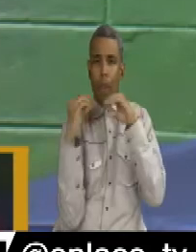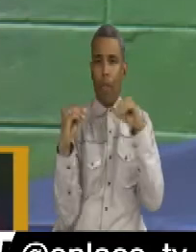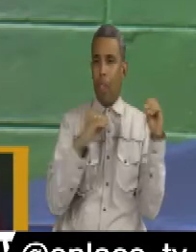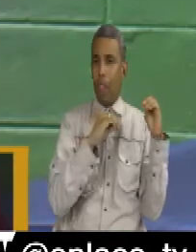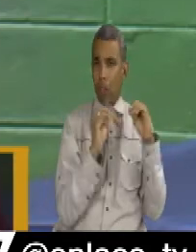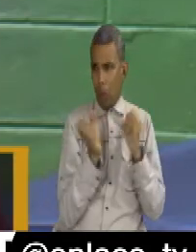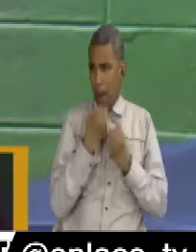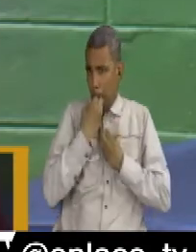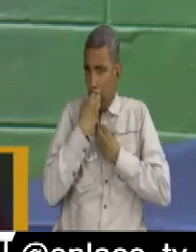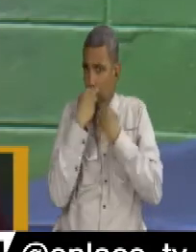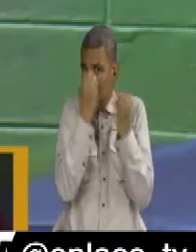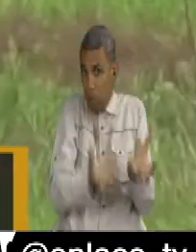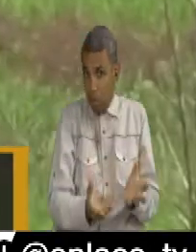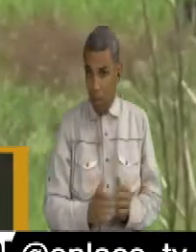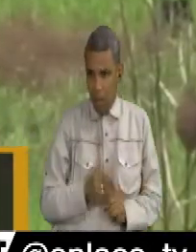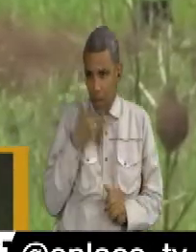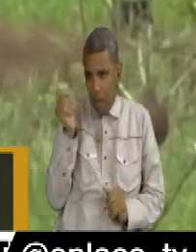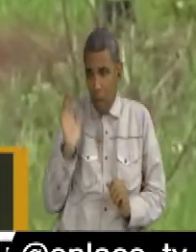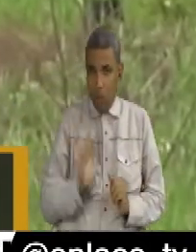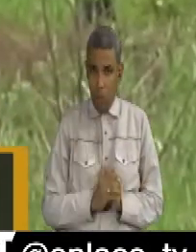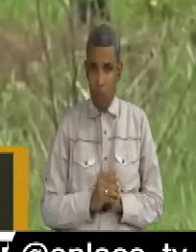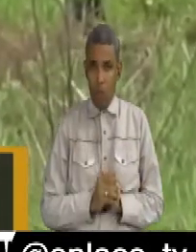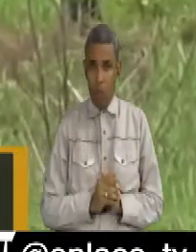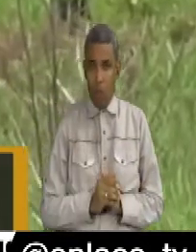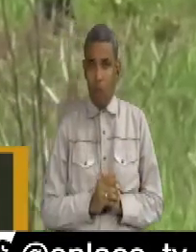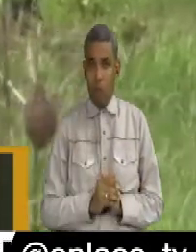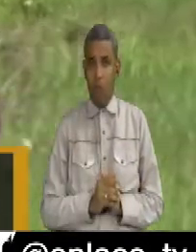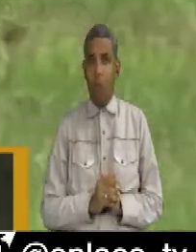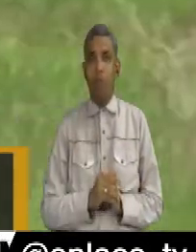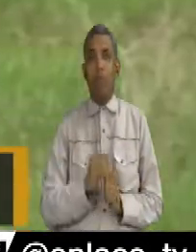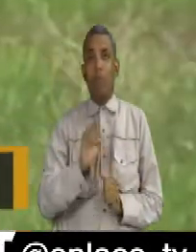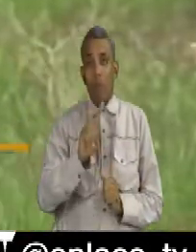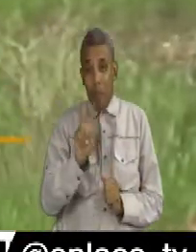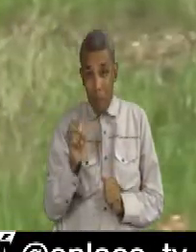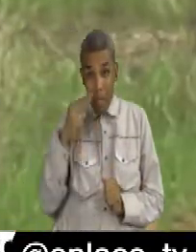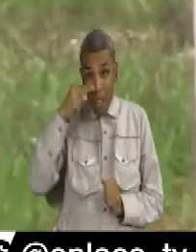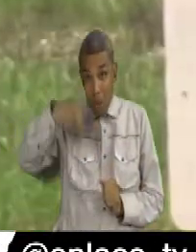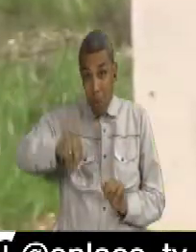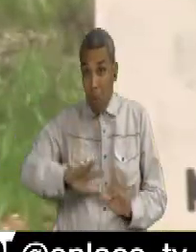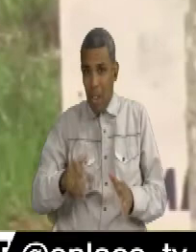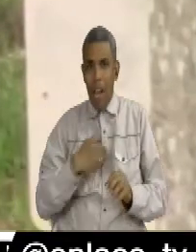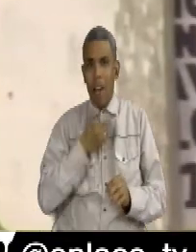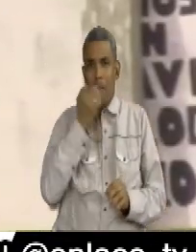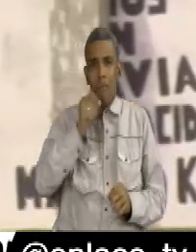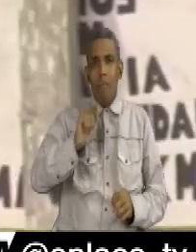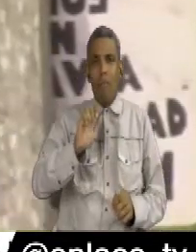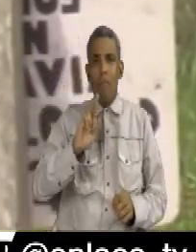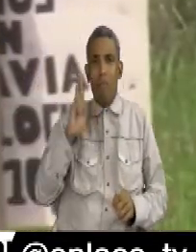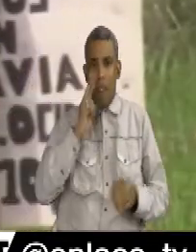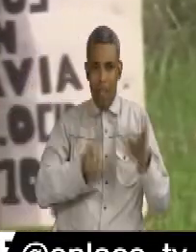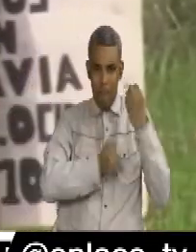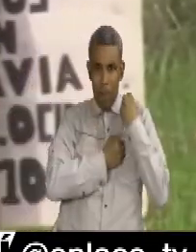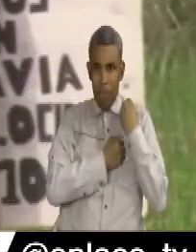poco más polarizar este país. Se espera que el próximo 20 de junio se dé la entrega definitiva de armas por parte de las FARC.